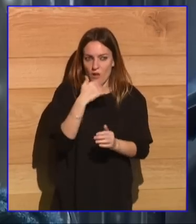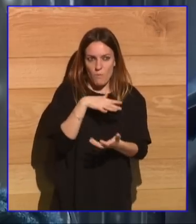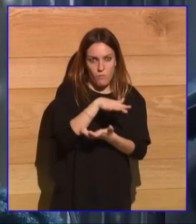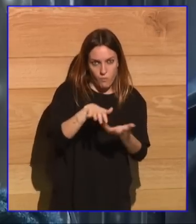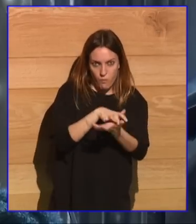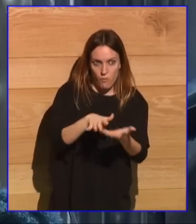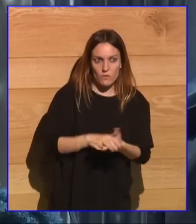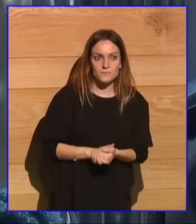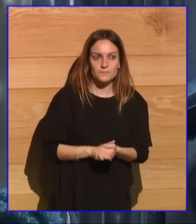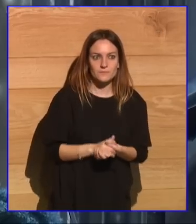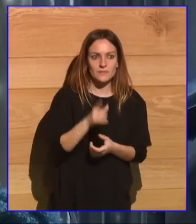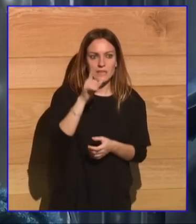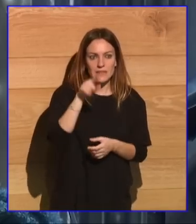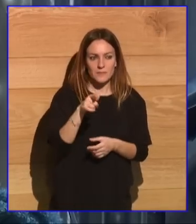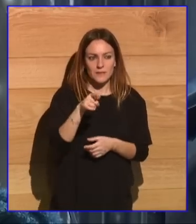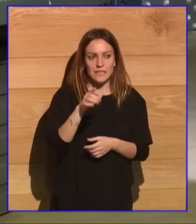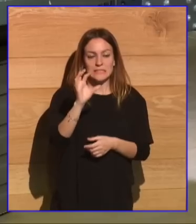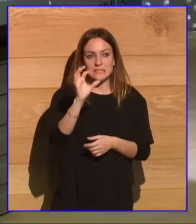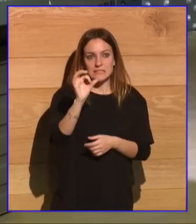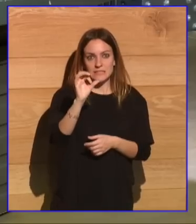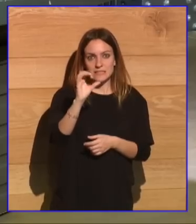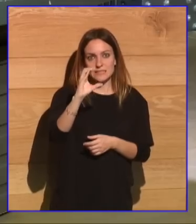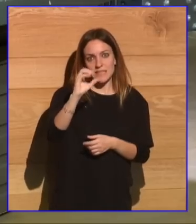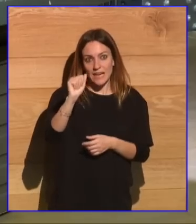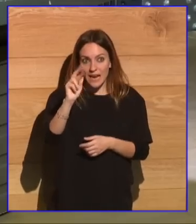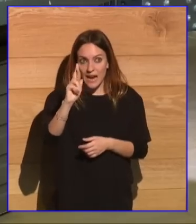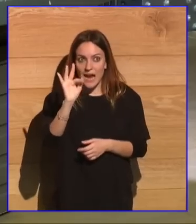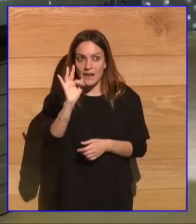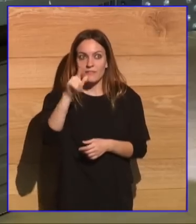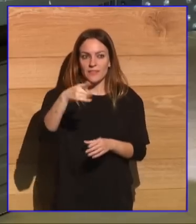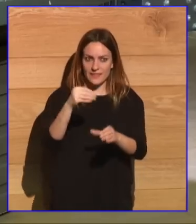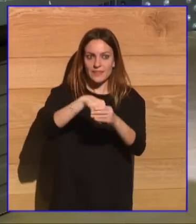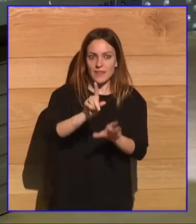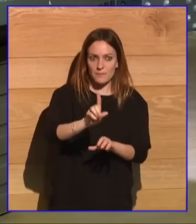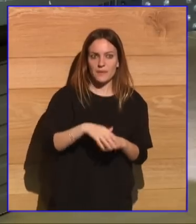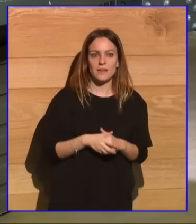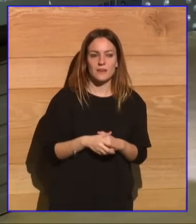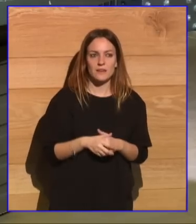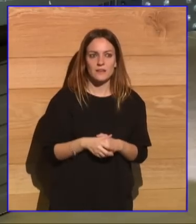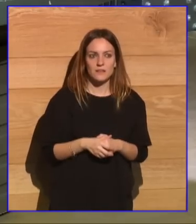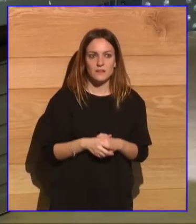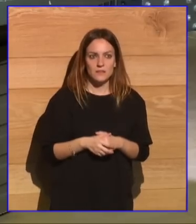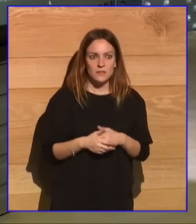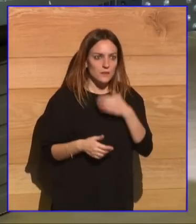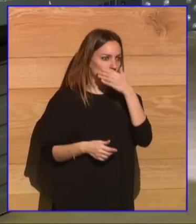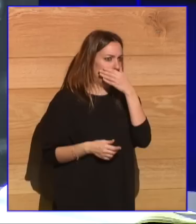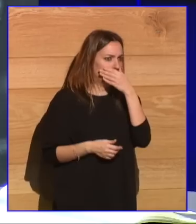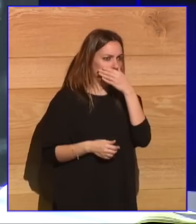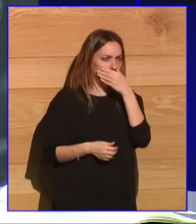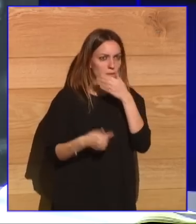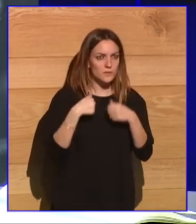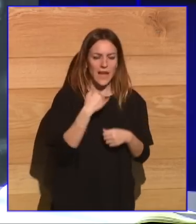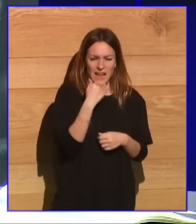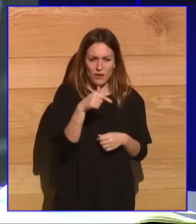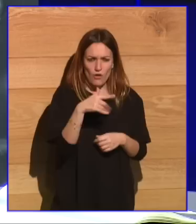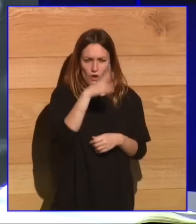¿cómo se llama el animador? ¿Scarf? Gerald Scarf. Eso es. Sí, no creas que había olvidado eso, sino que en realidad